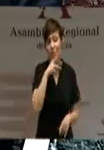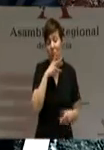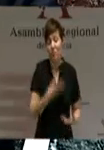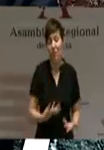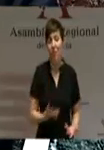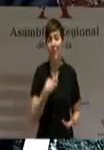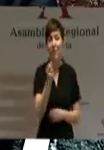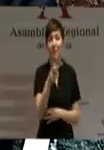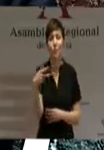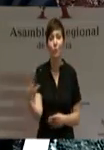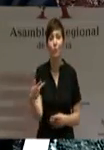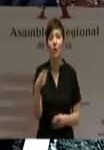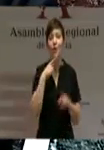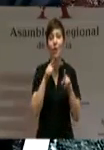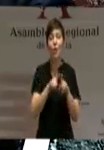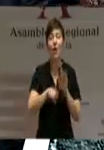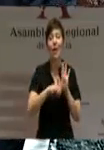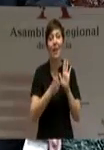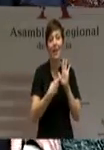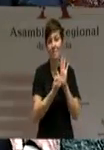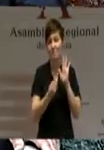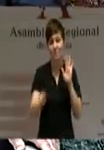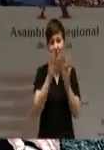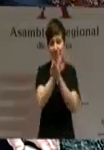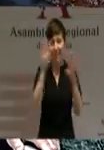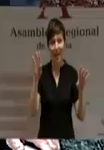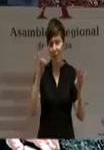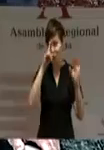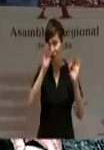en una situación de deslegitimidad clara y evidente.